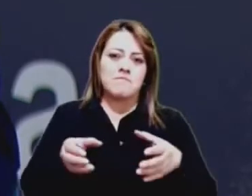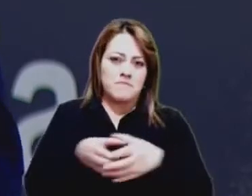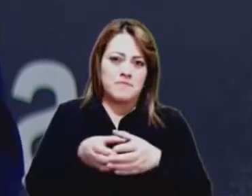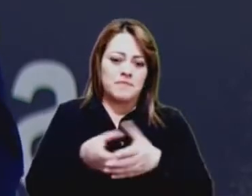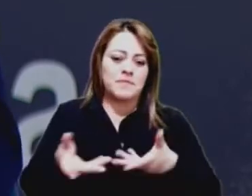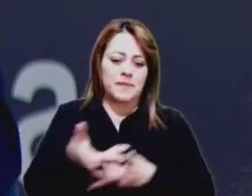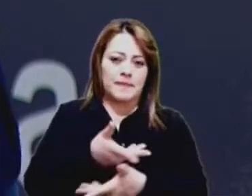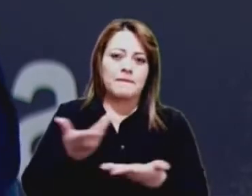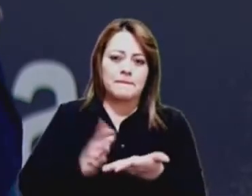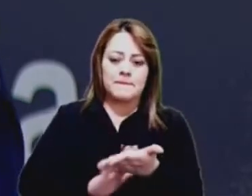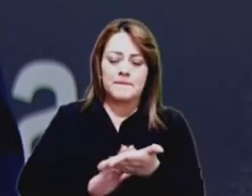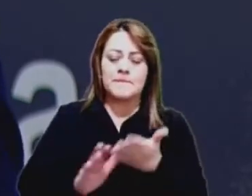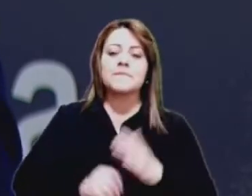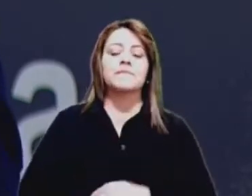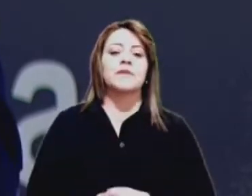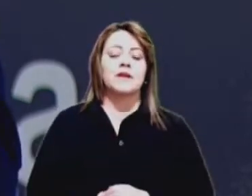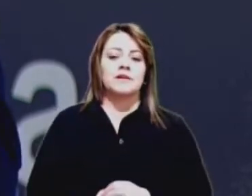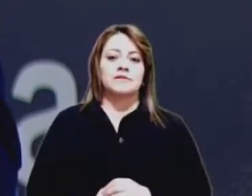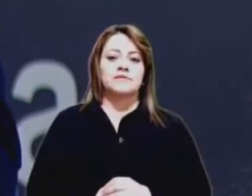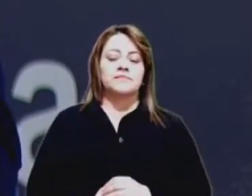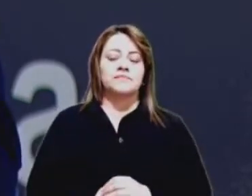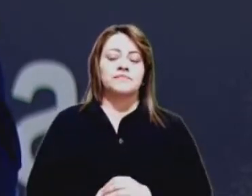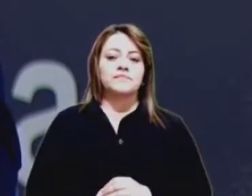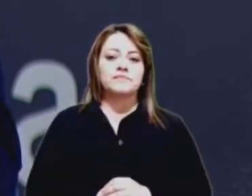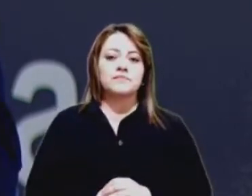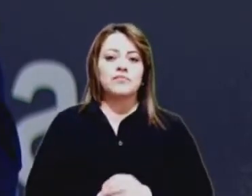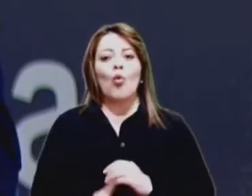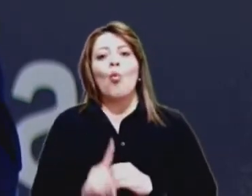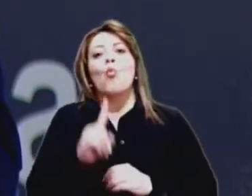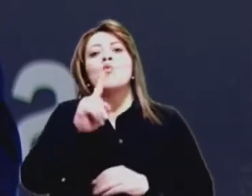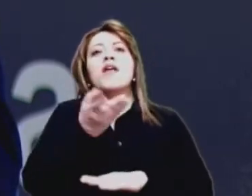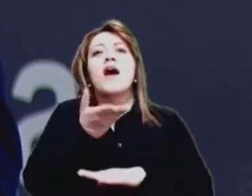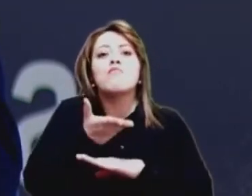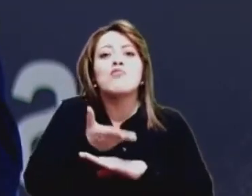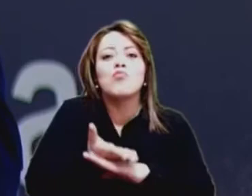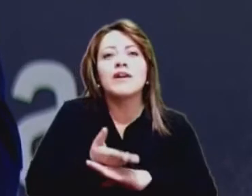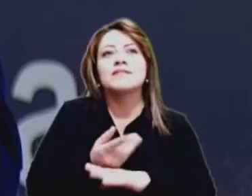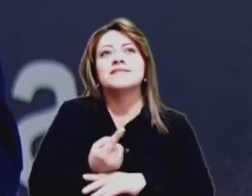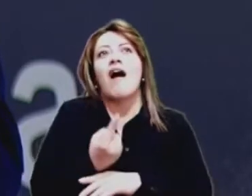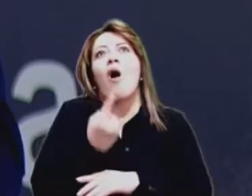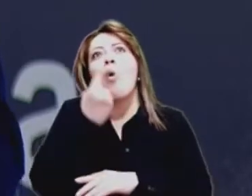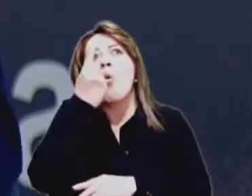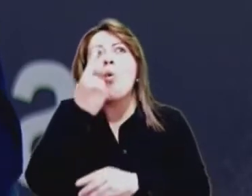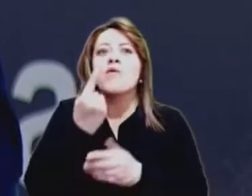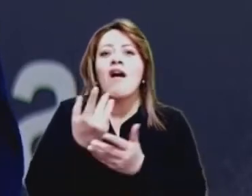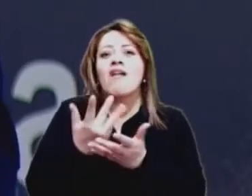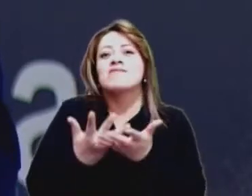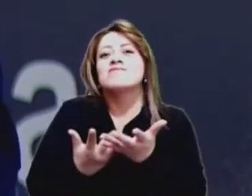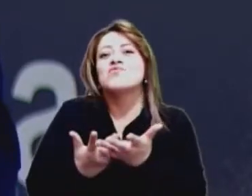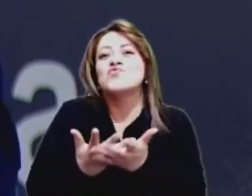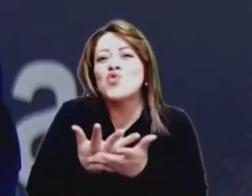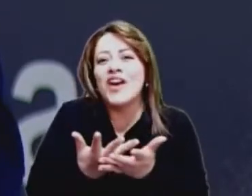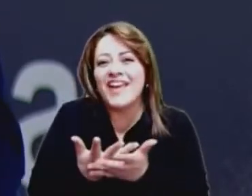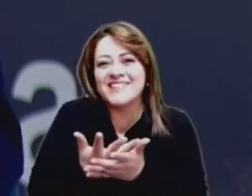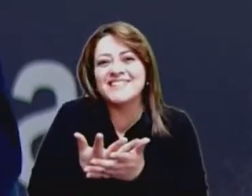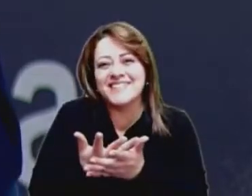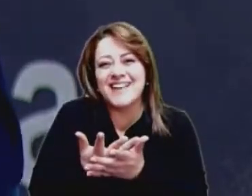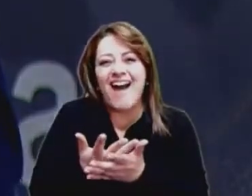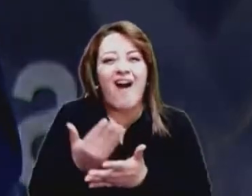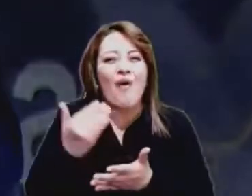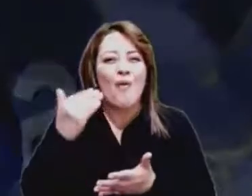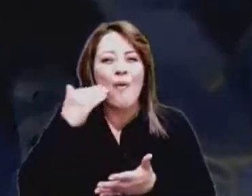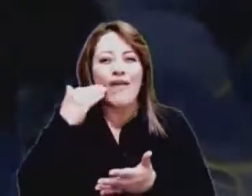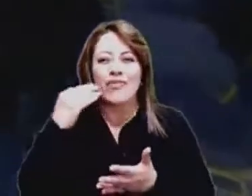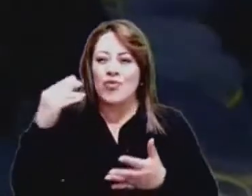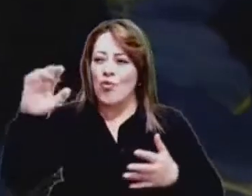entonces una de las fórmulas son las alternativas que se pueden dar en estas rondas de negociación es